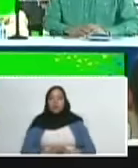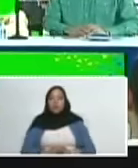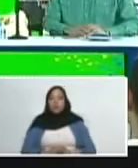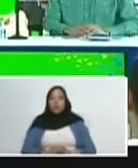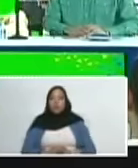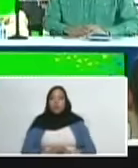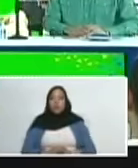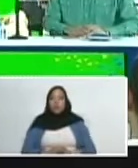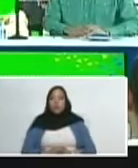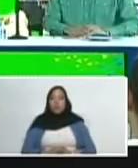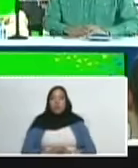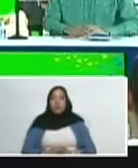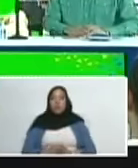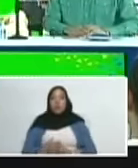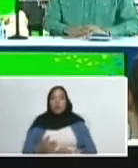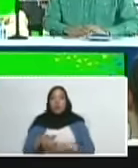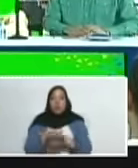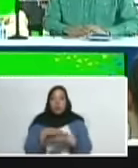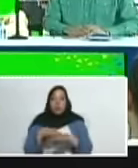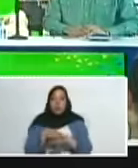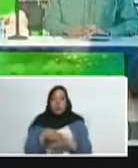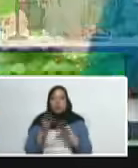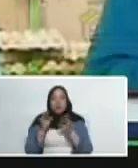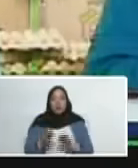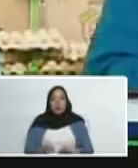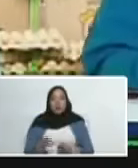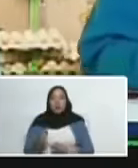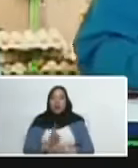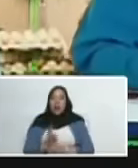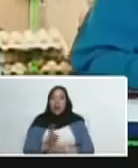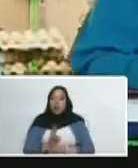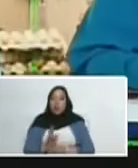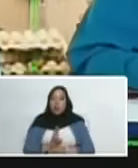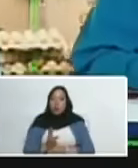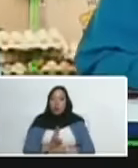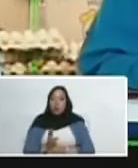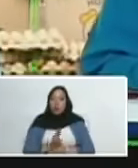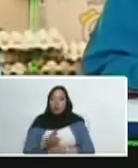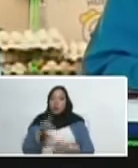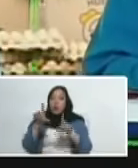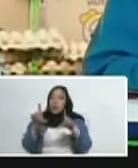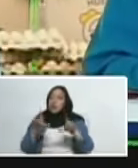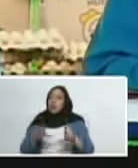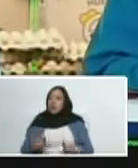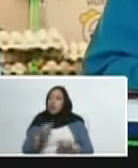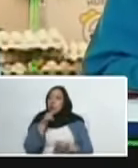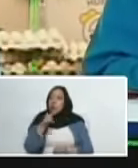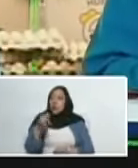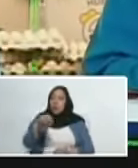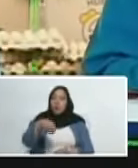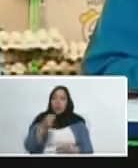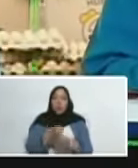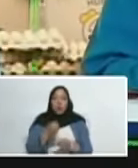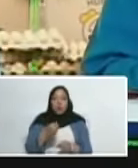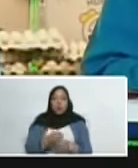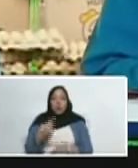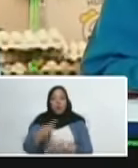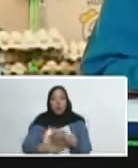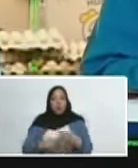decreto autorizo el otorgamiento inmediato, Loyo, de certificados a empresas de